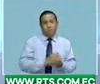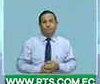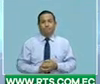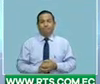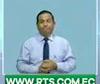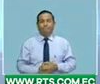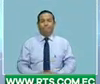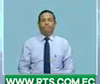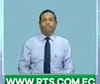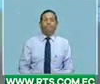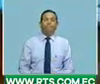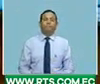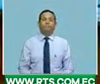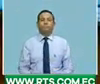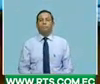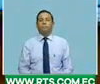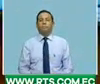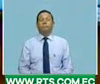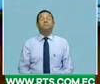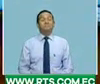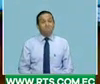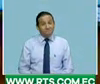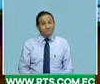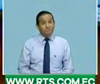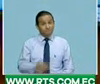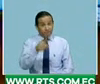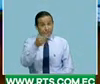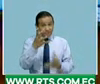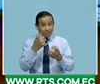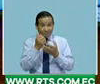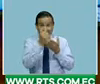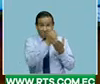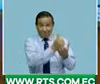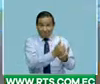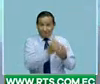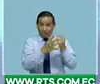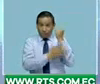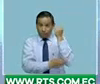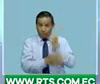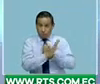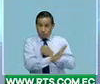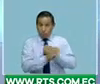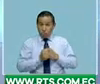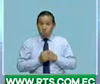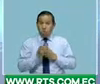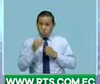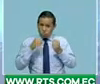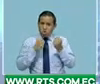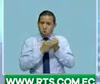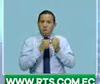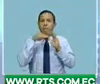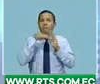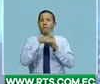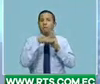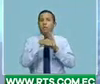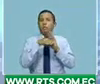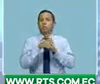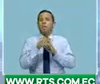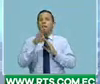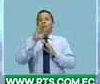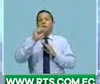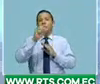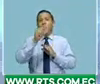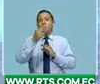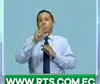Camacho. Así es, si usted desea ayudar a esa humilde familia, puede colaborar a la cuenta de ahorros de la cooperativa Sagrario al